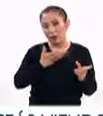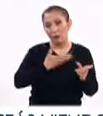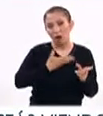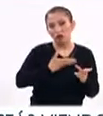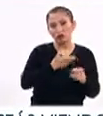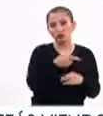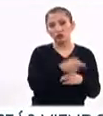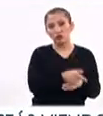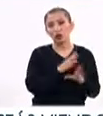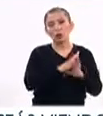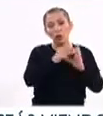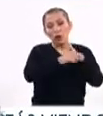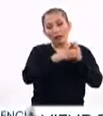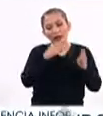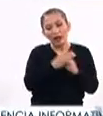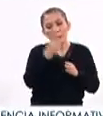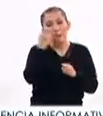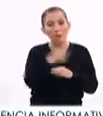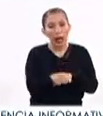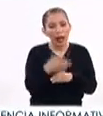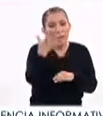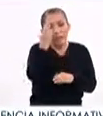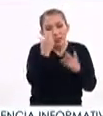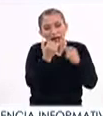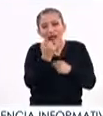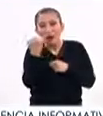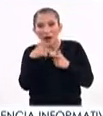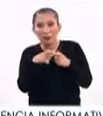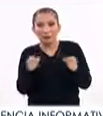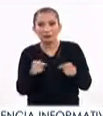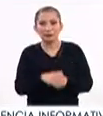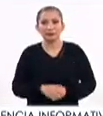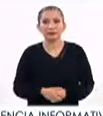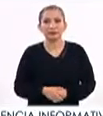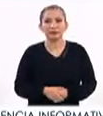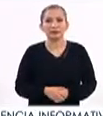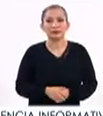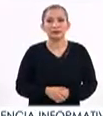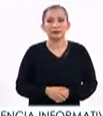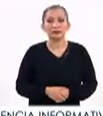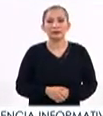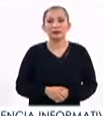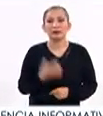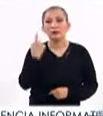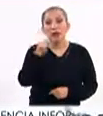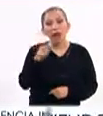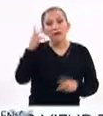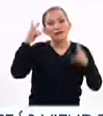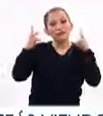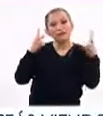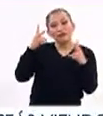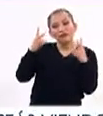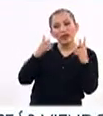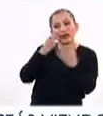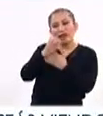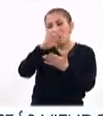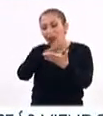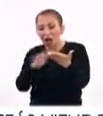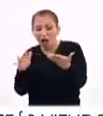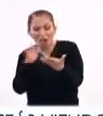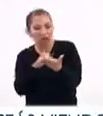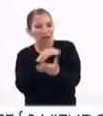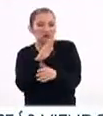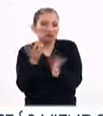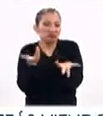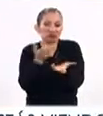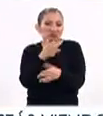tenemos como materiales para aprender idioma japonés y para visitar, leer,